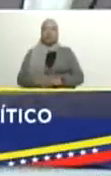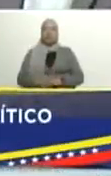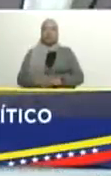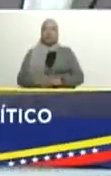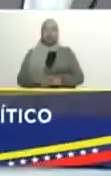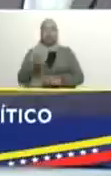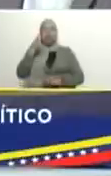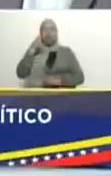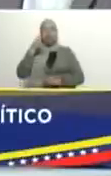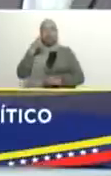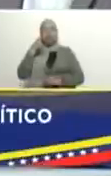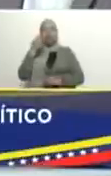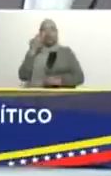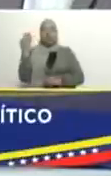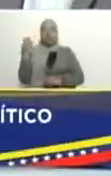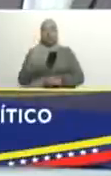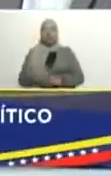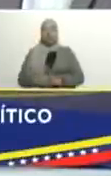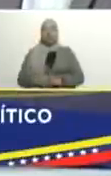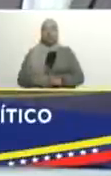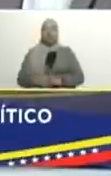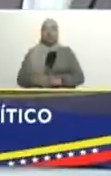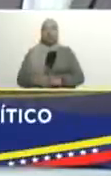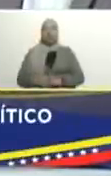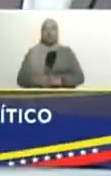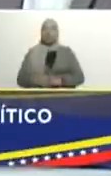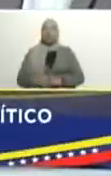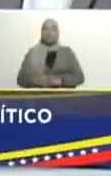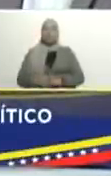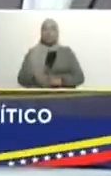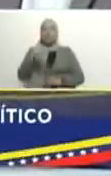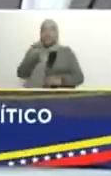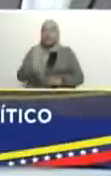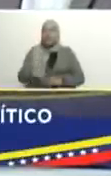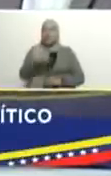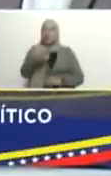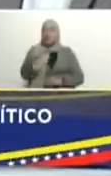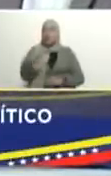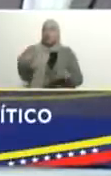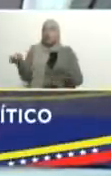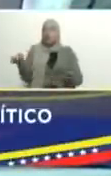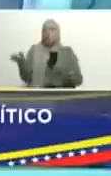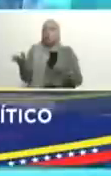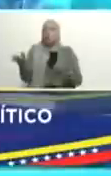pues, ¿tú estás dirigiendo la cámara? ¿No? ¿Sí?